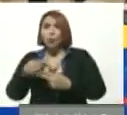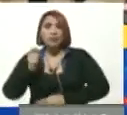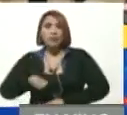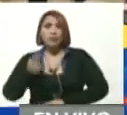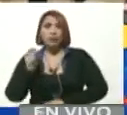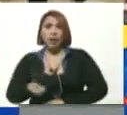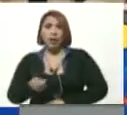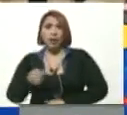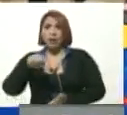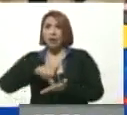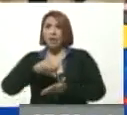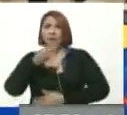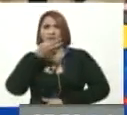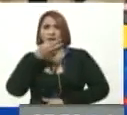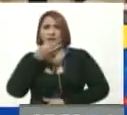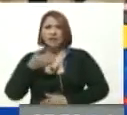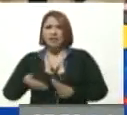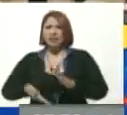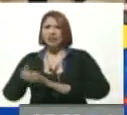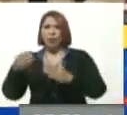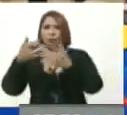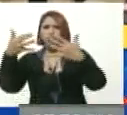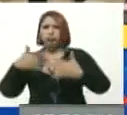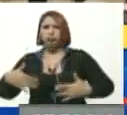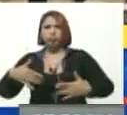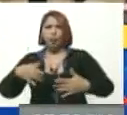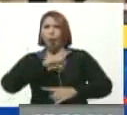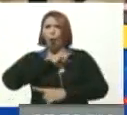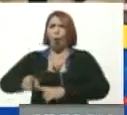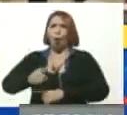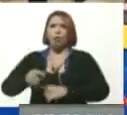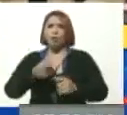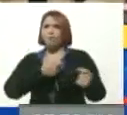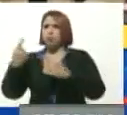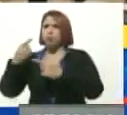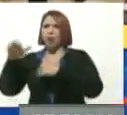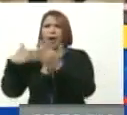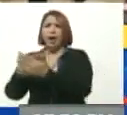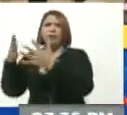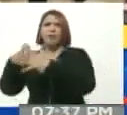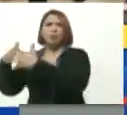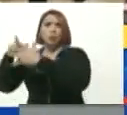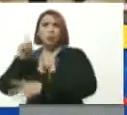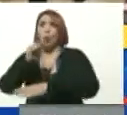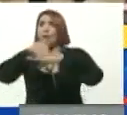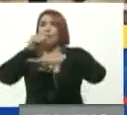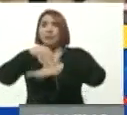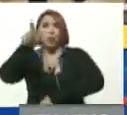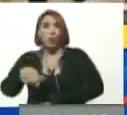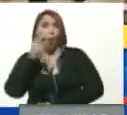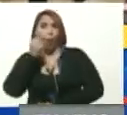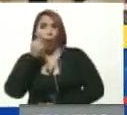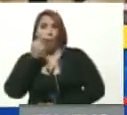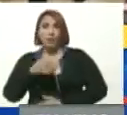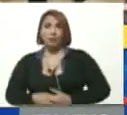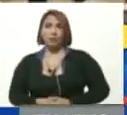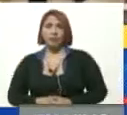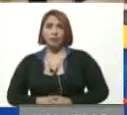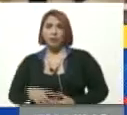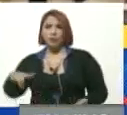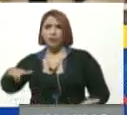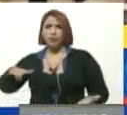Verde sacó una orden de extradición. No le avisaron al secuestrado, al ESAP. Llegó un